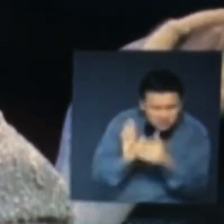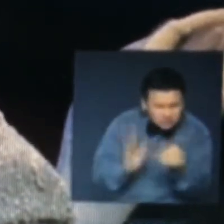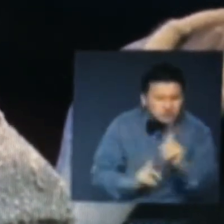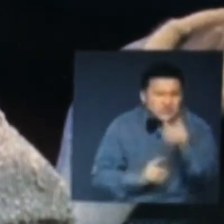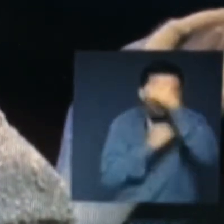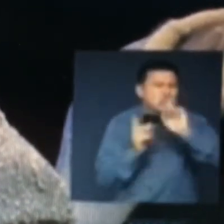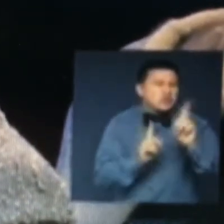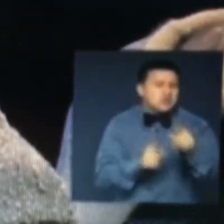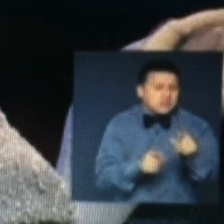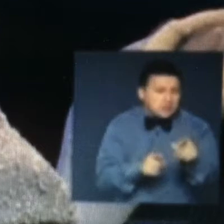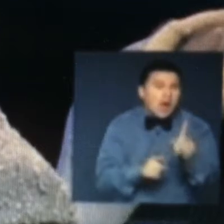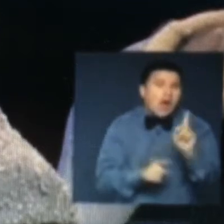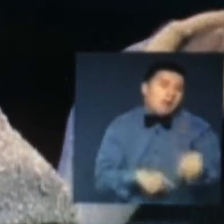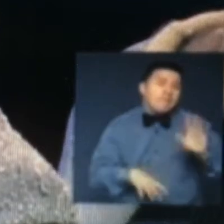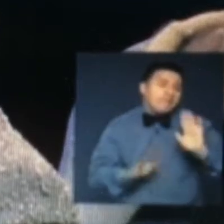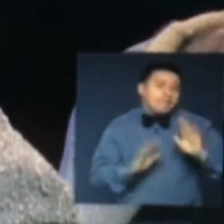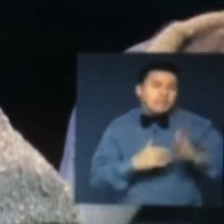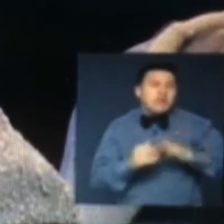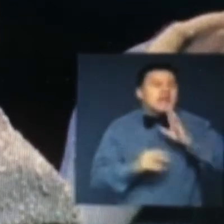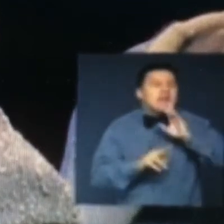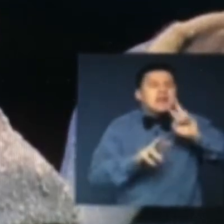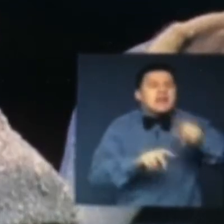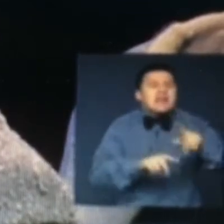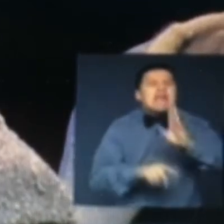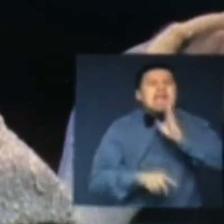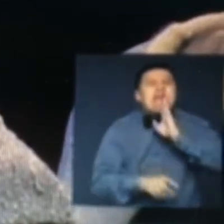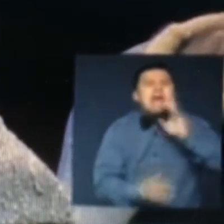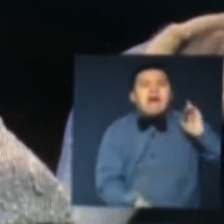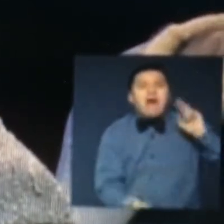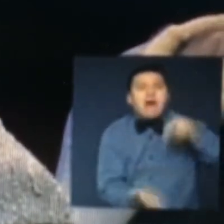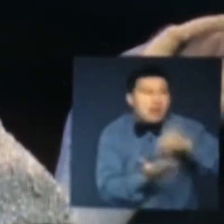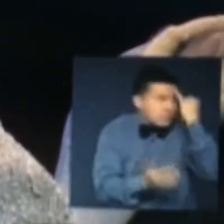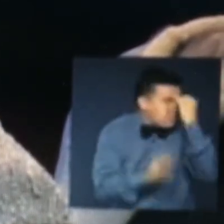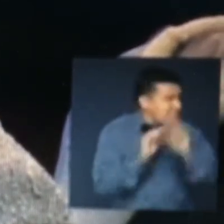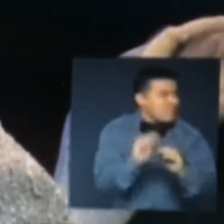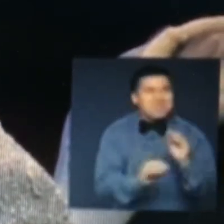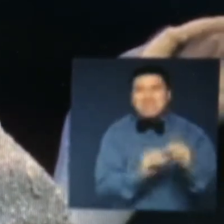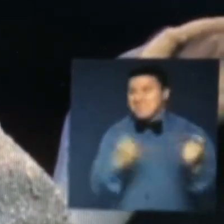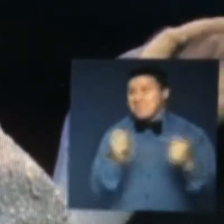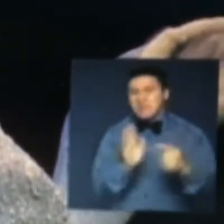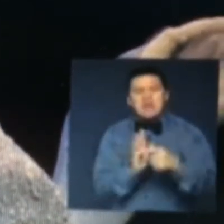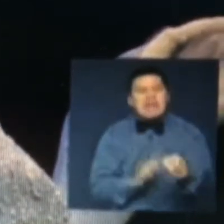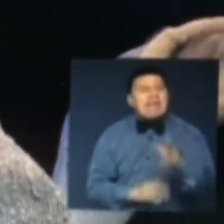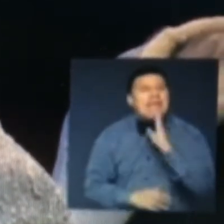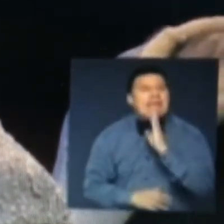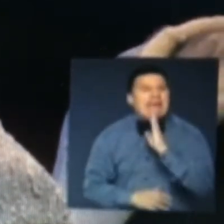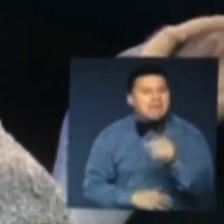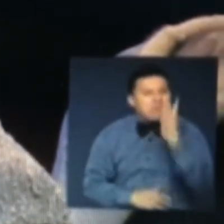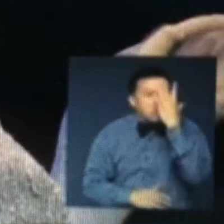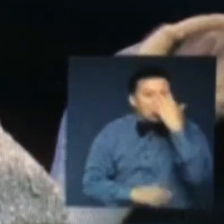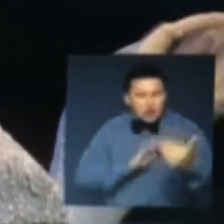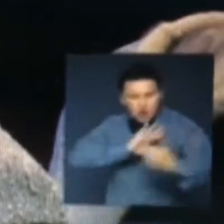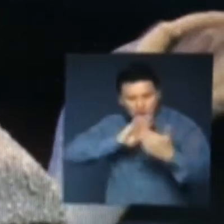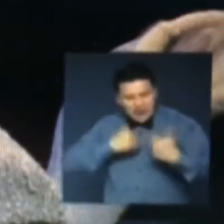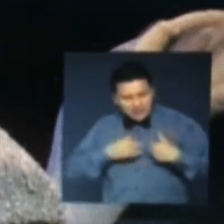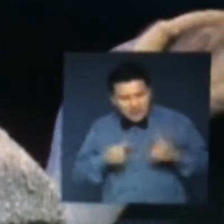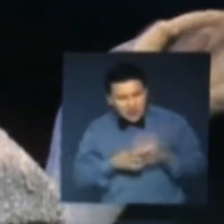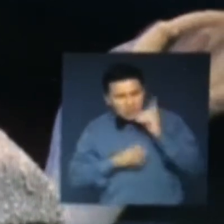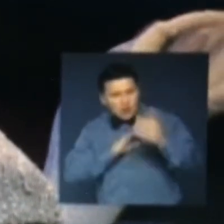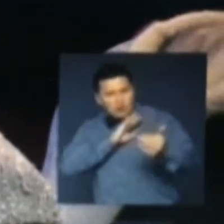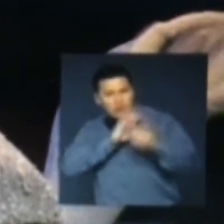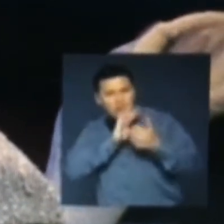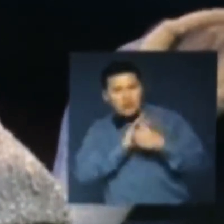FARC, se debe investigar quiénes son los autores, con el fin de esclarecer cuál es la intención de utilizar